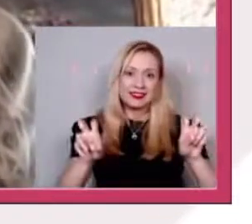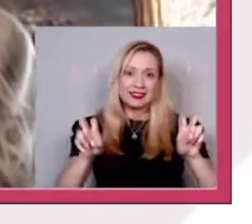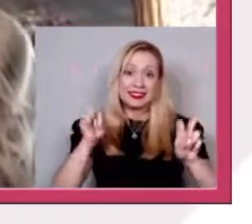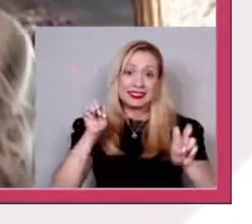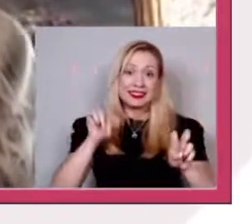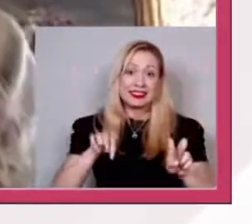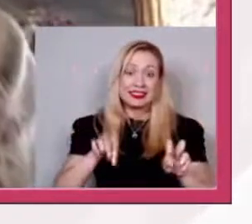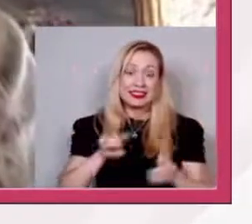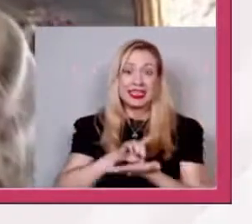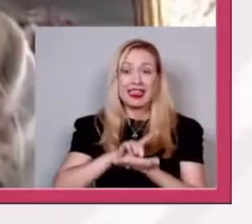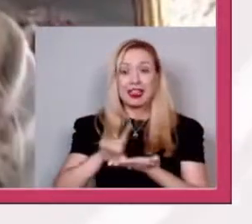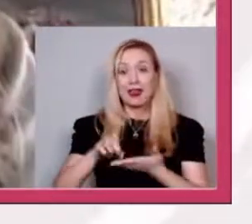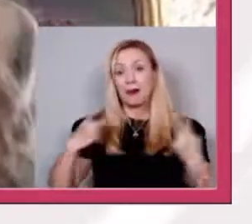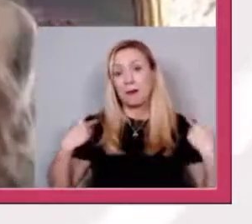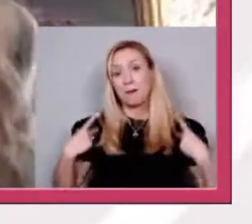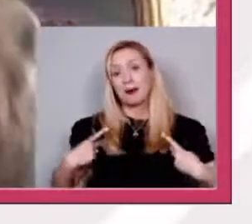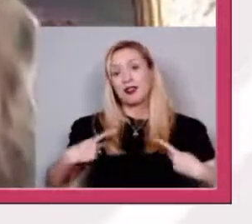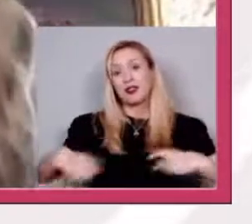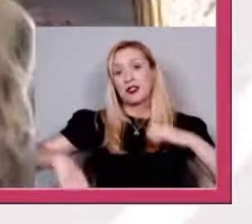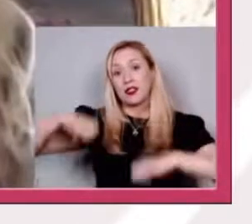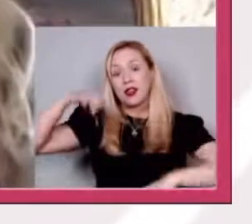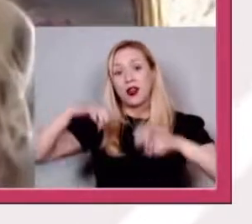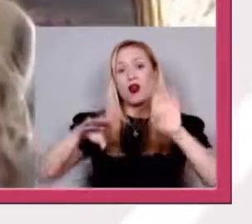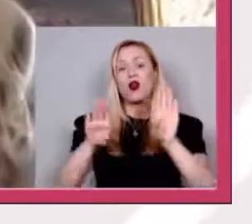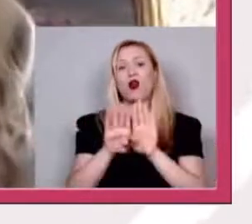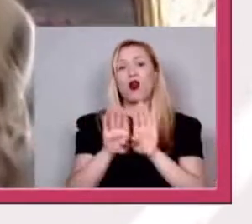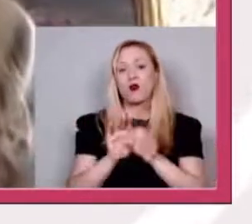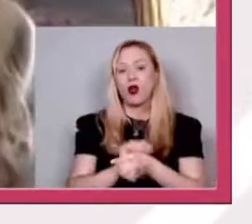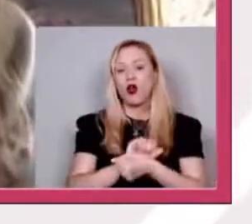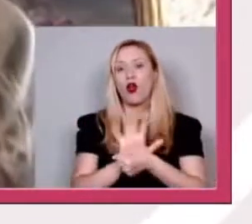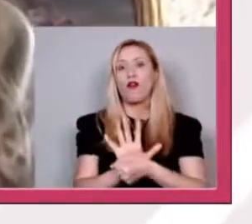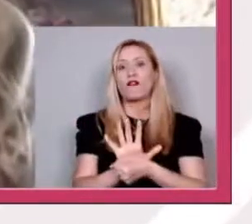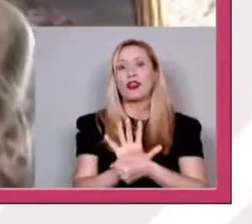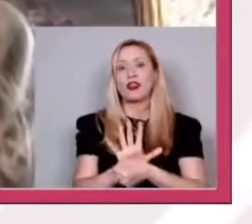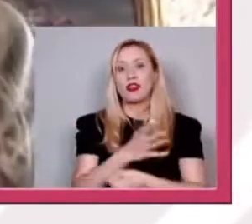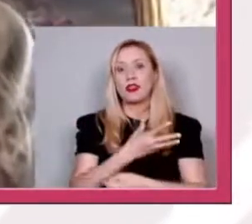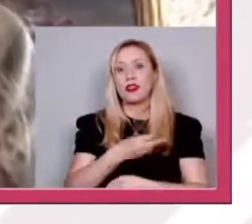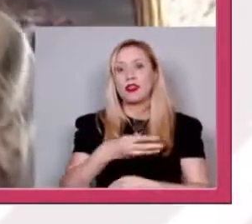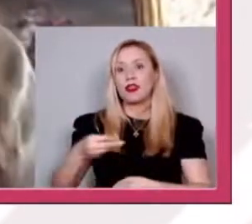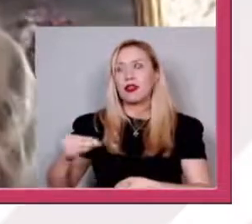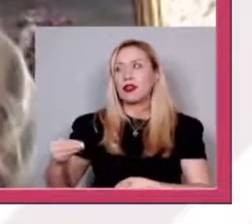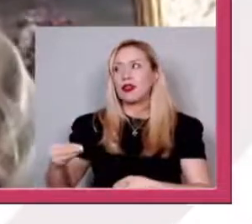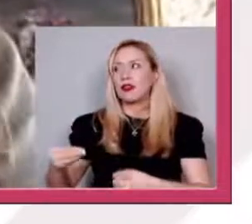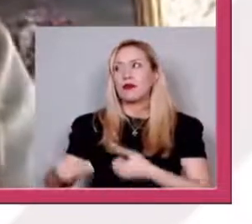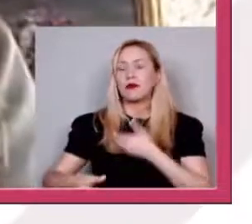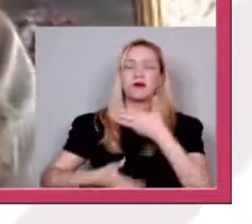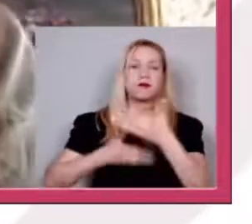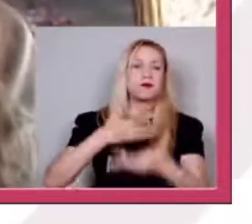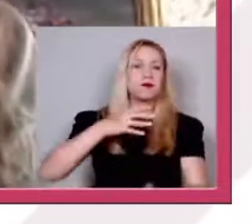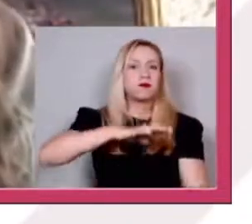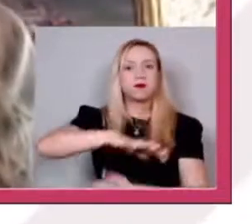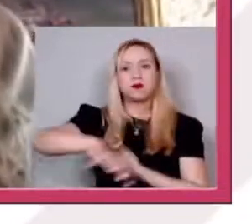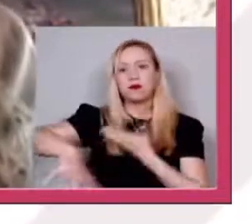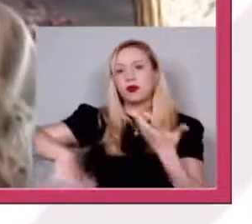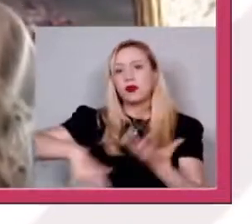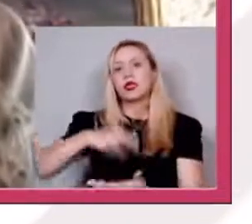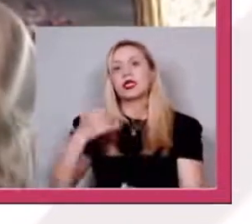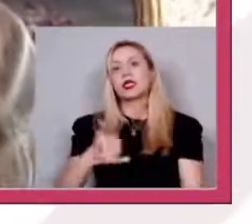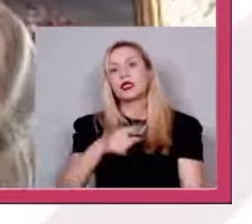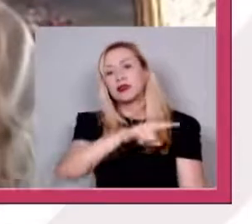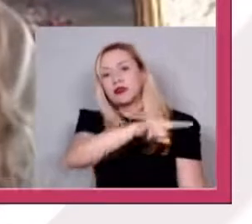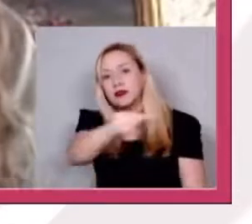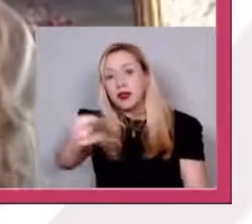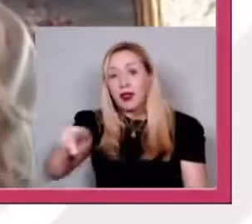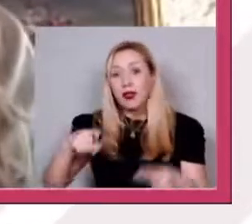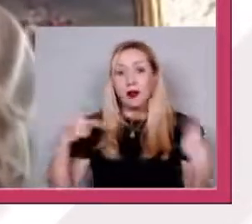mayores y los impactos diferenciados a partir de la COVID, y sobre todo esto, ¿no? Hacer una conciencia hacia las personas que